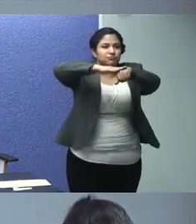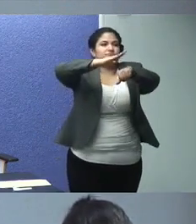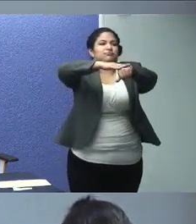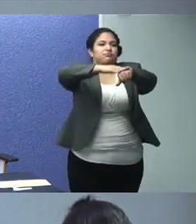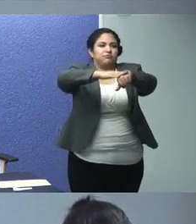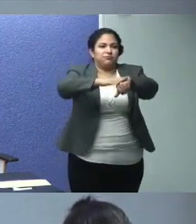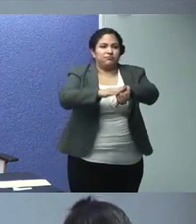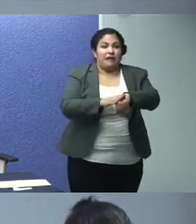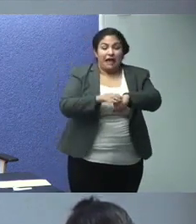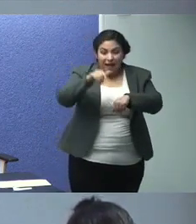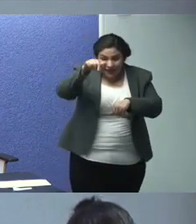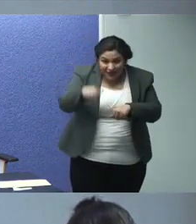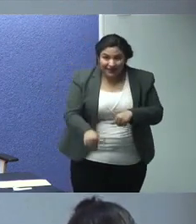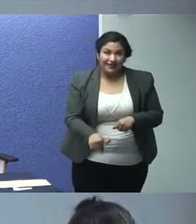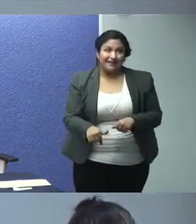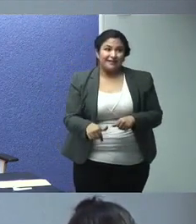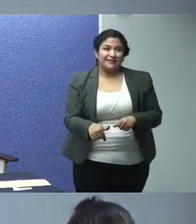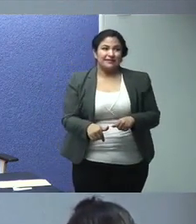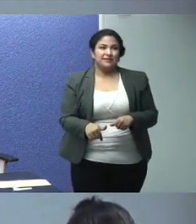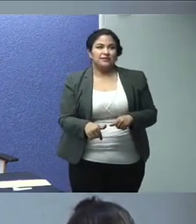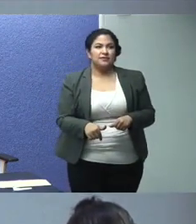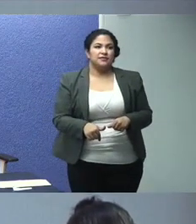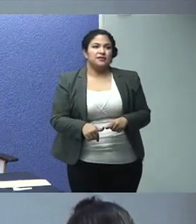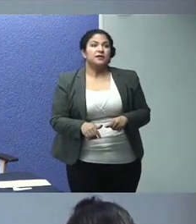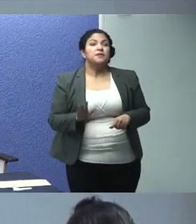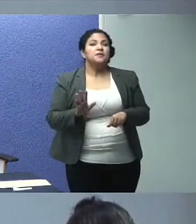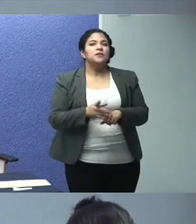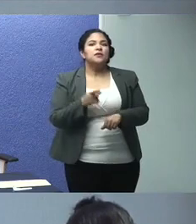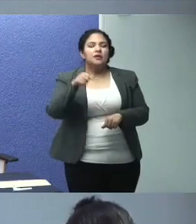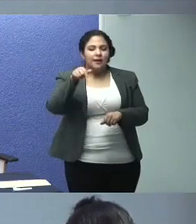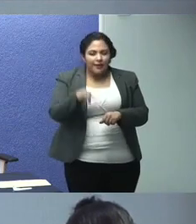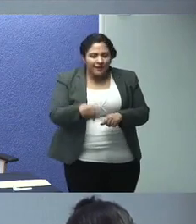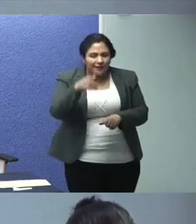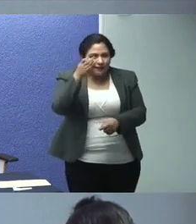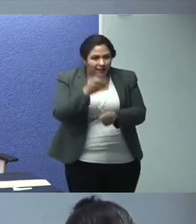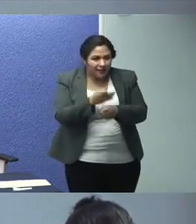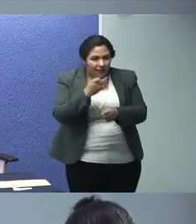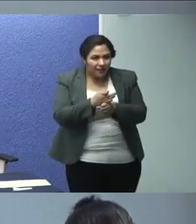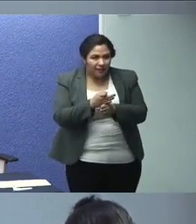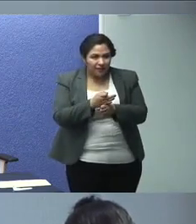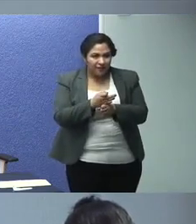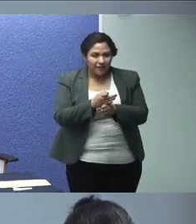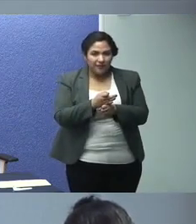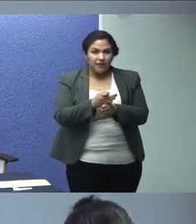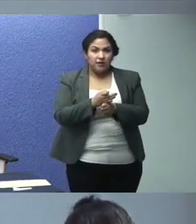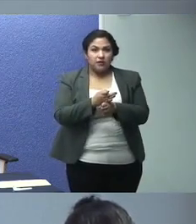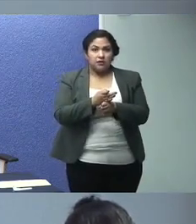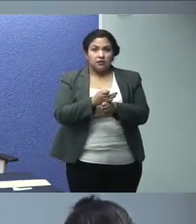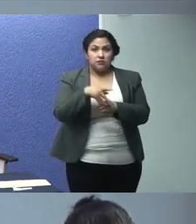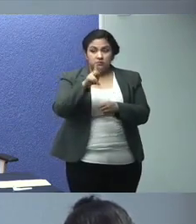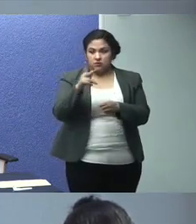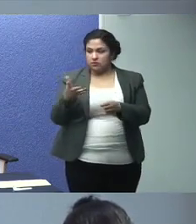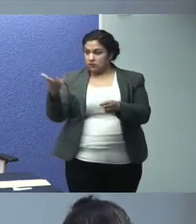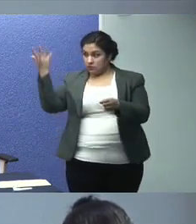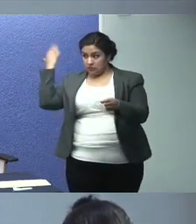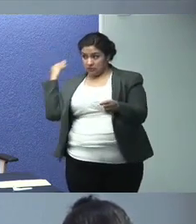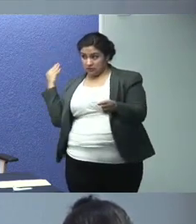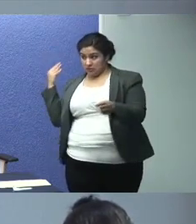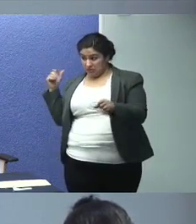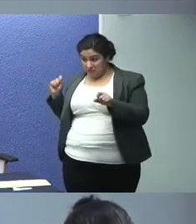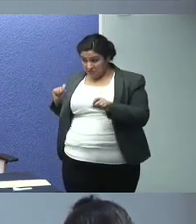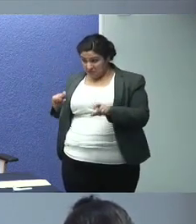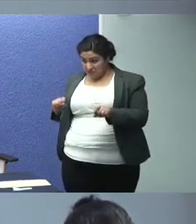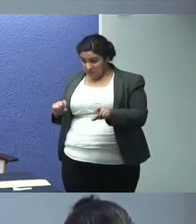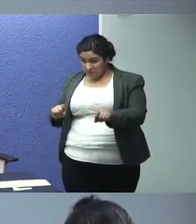retomar la historia, porque este presente sí es el futuro que anunció el pasado. Y podemos cometer